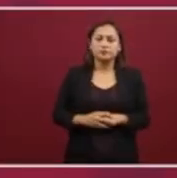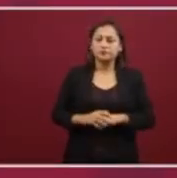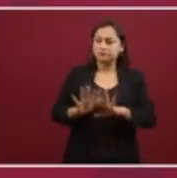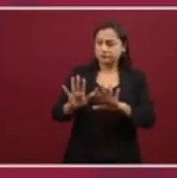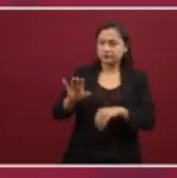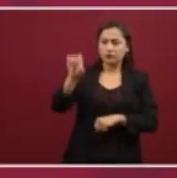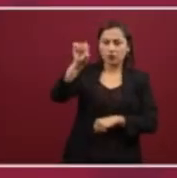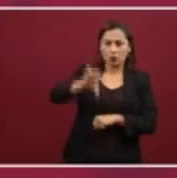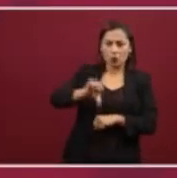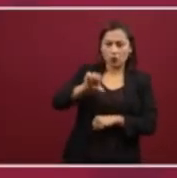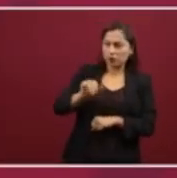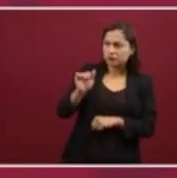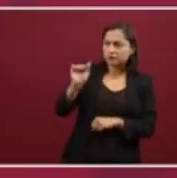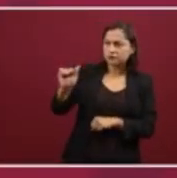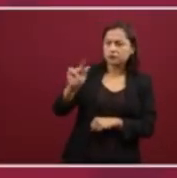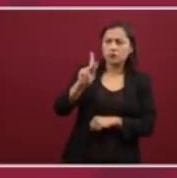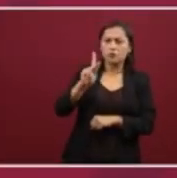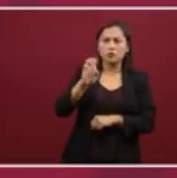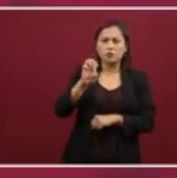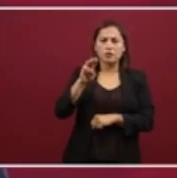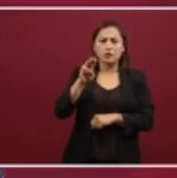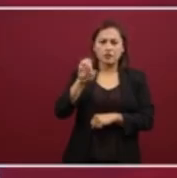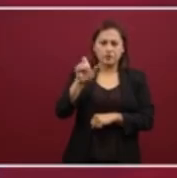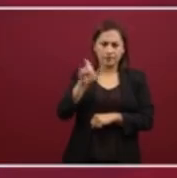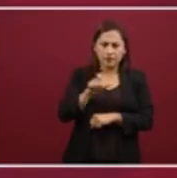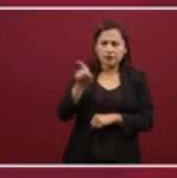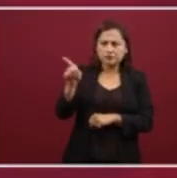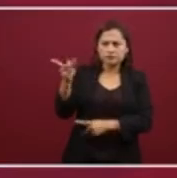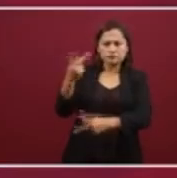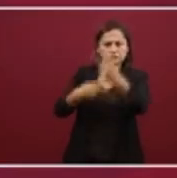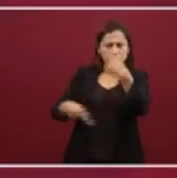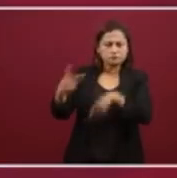que les presente un informe